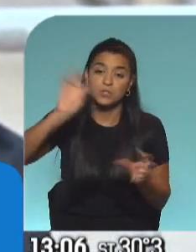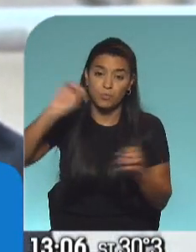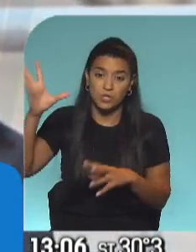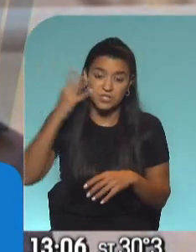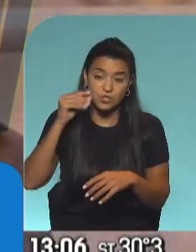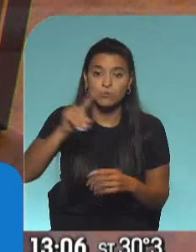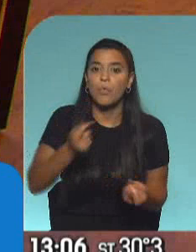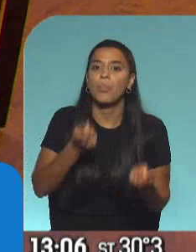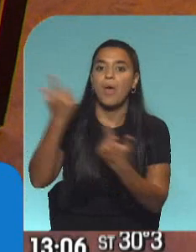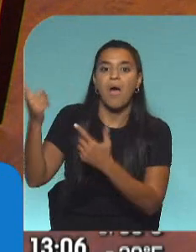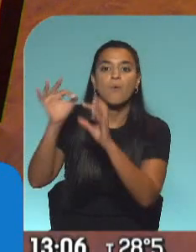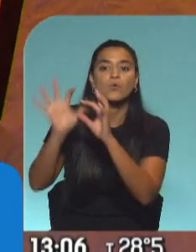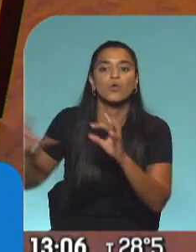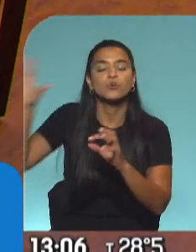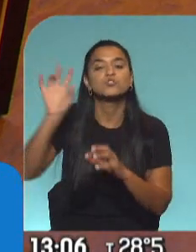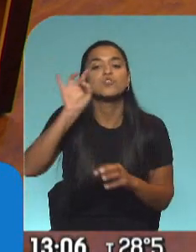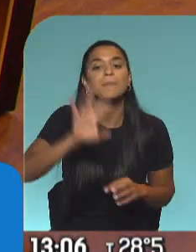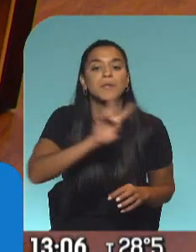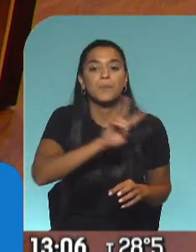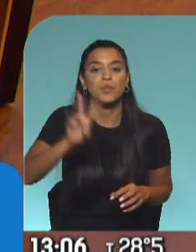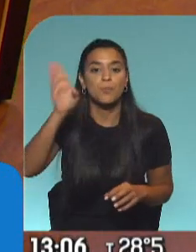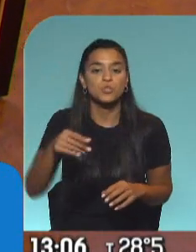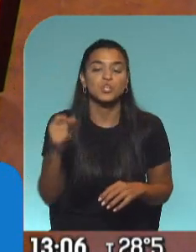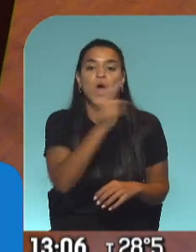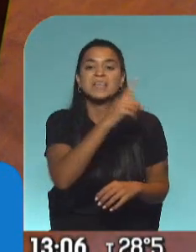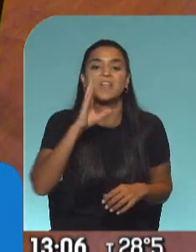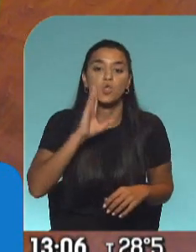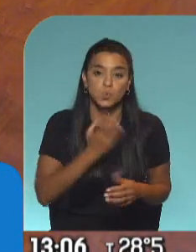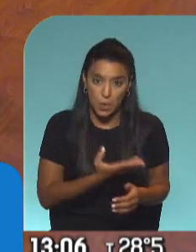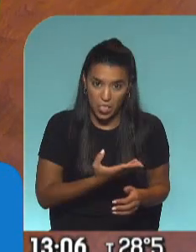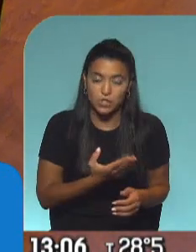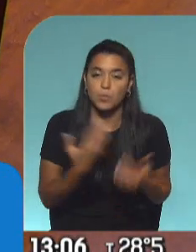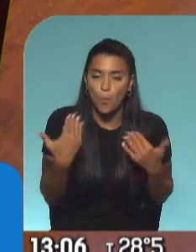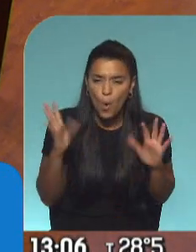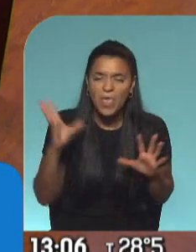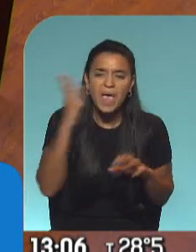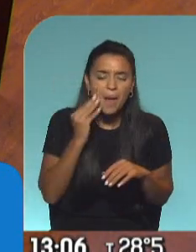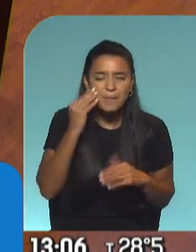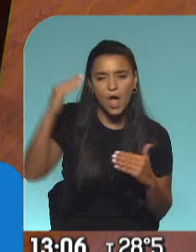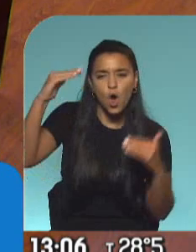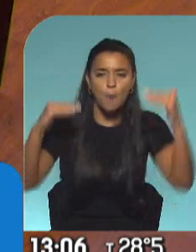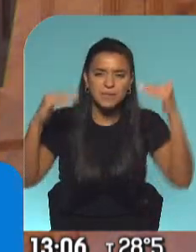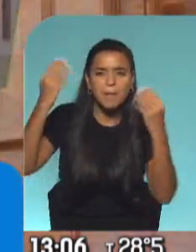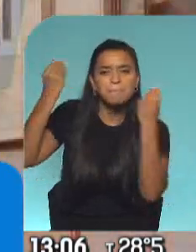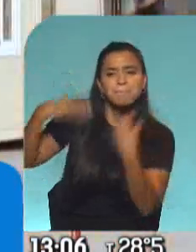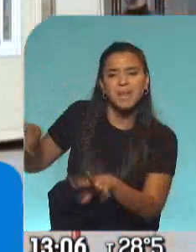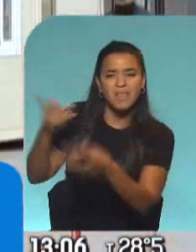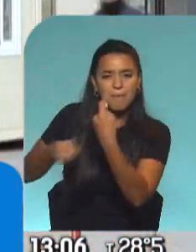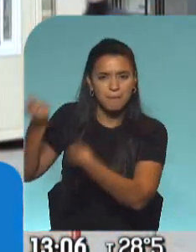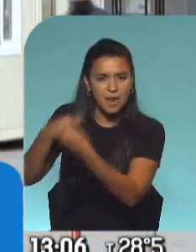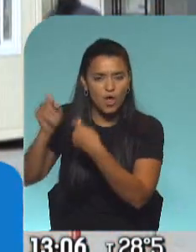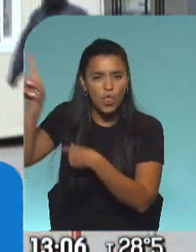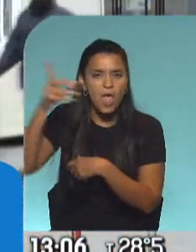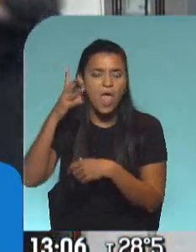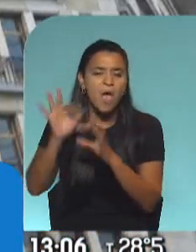a la Unión Europea y solo 22% van a Estados Unidos. Entonces, ¿va a poder Gran Bretaña compensar la pérdida de mercados en Europa con